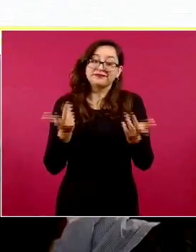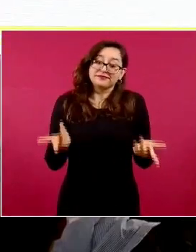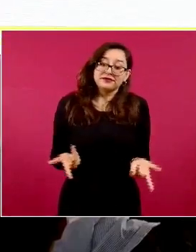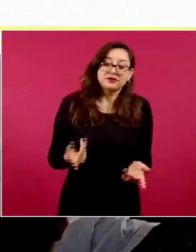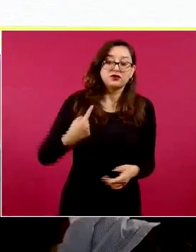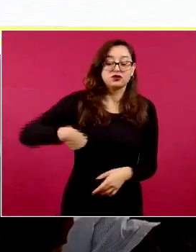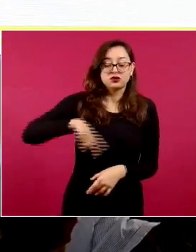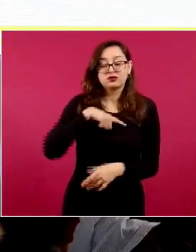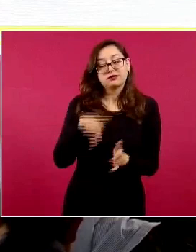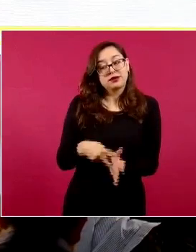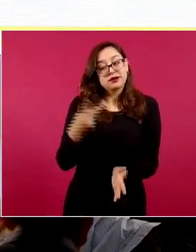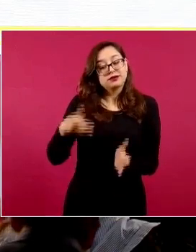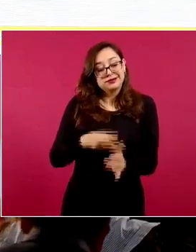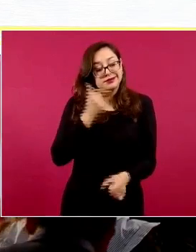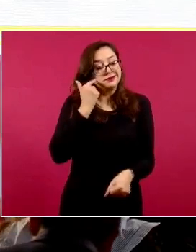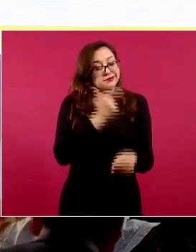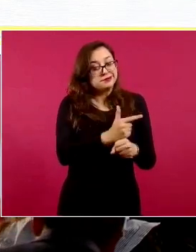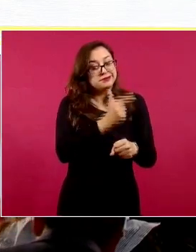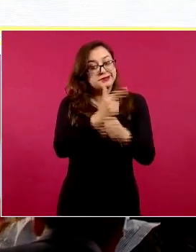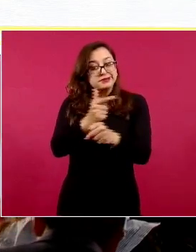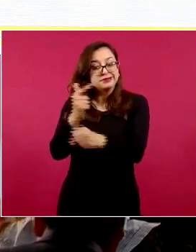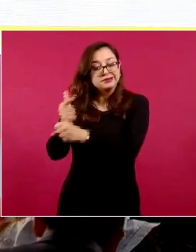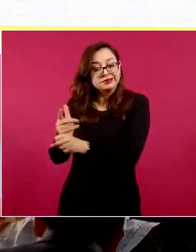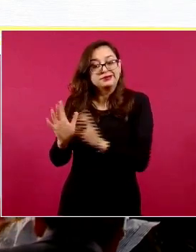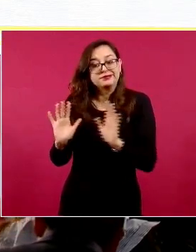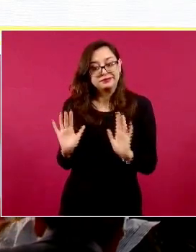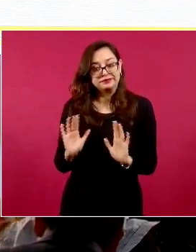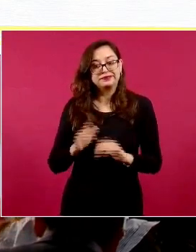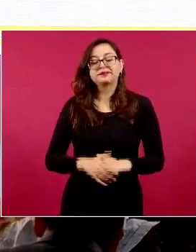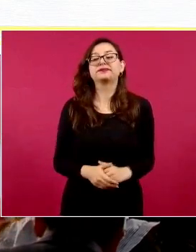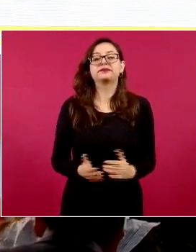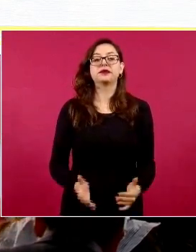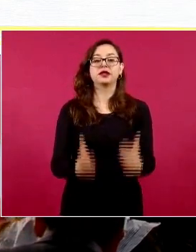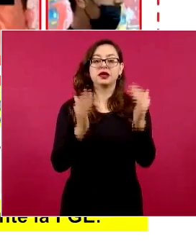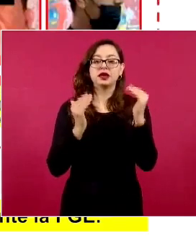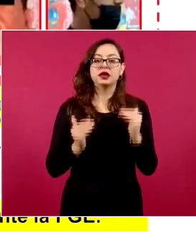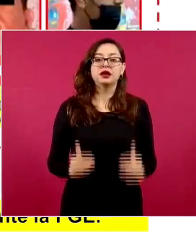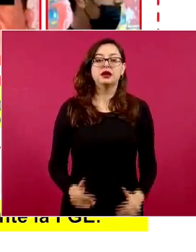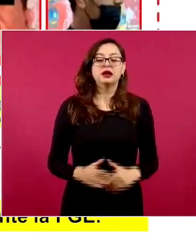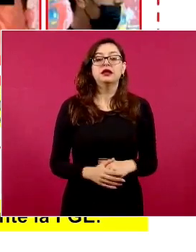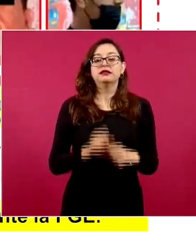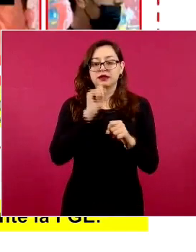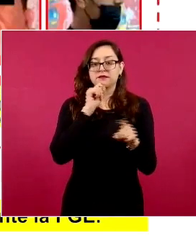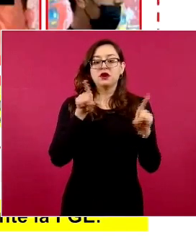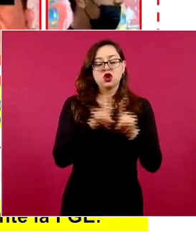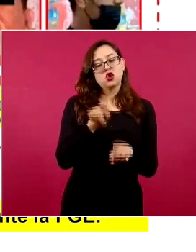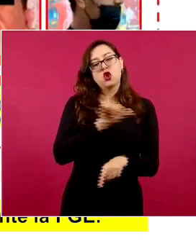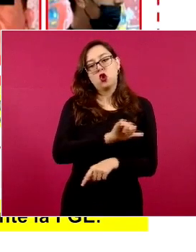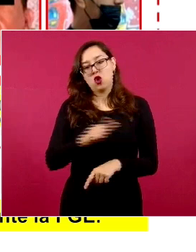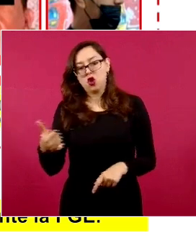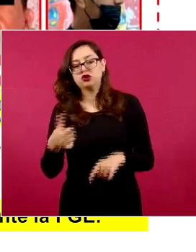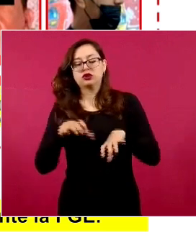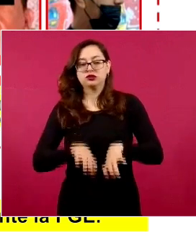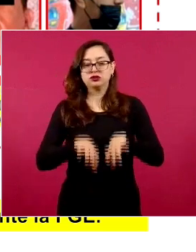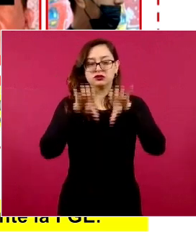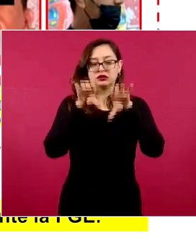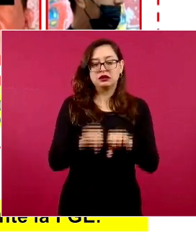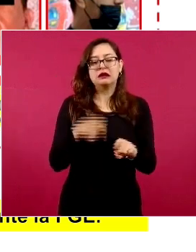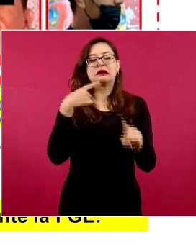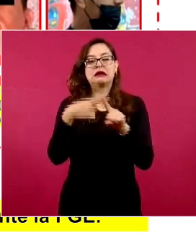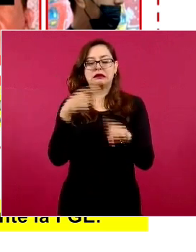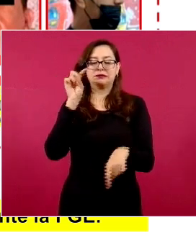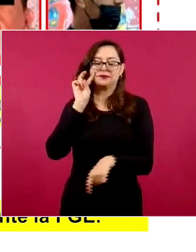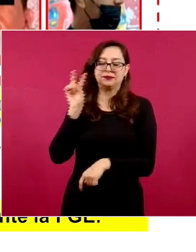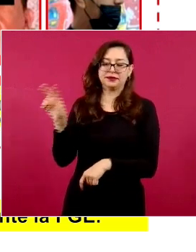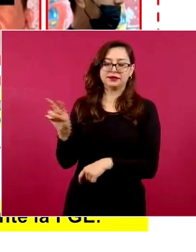Informar que también por parte de la Secretaría de la Marina fueron detenidos por elementos de esta institución